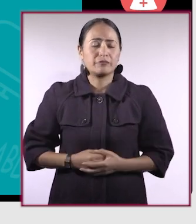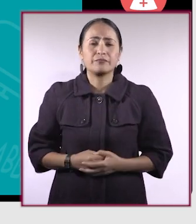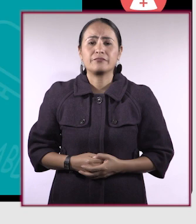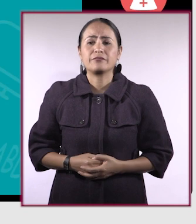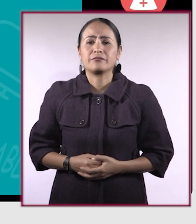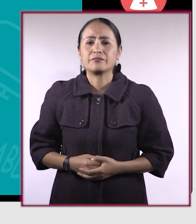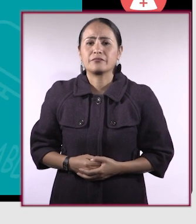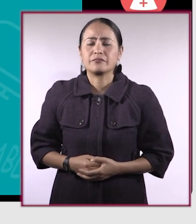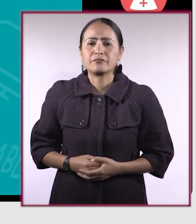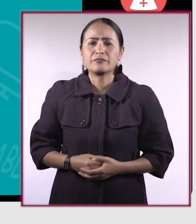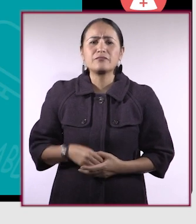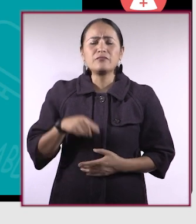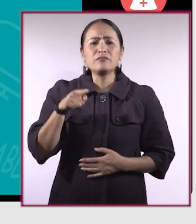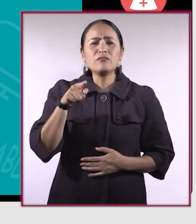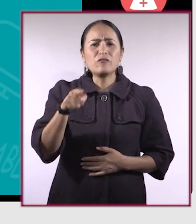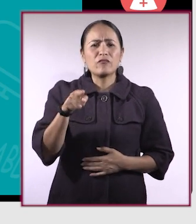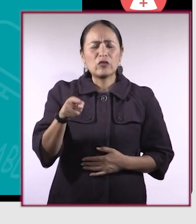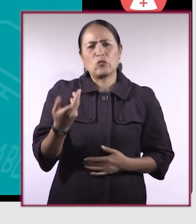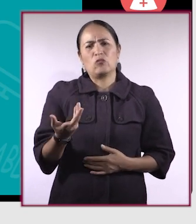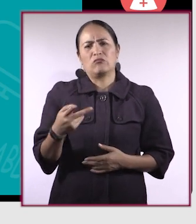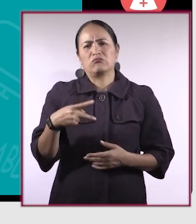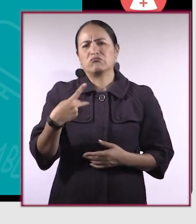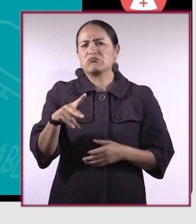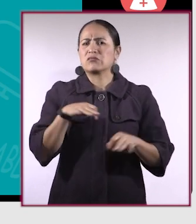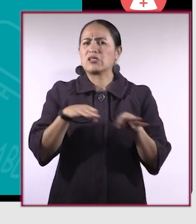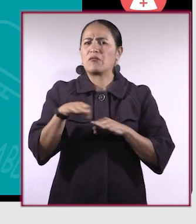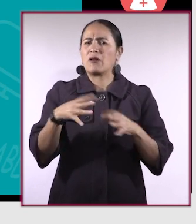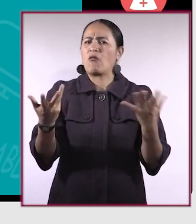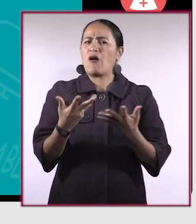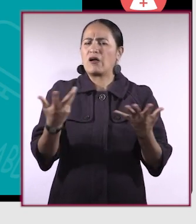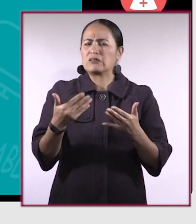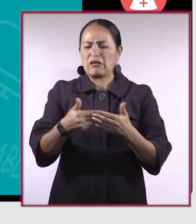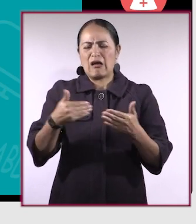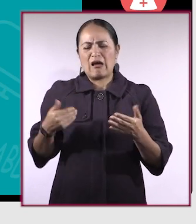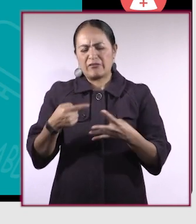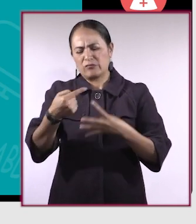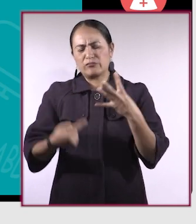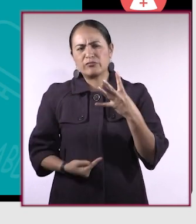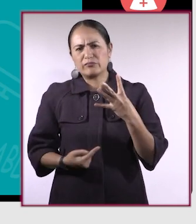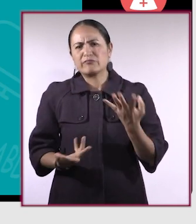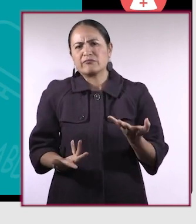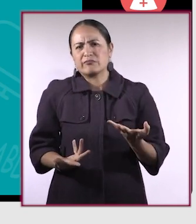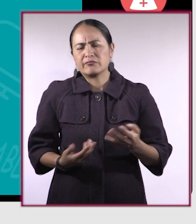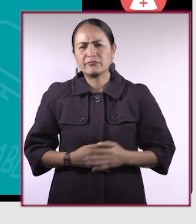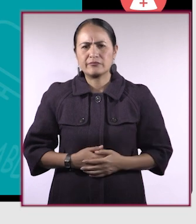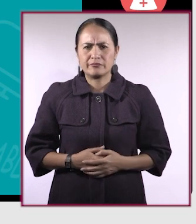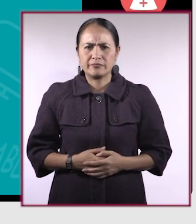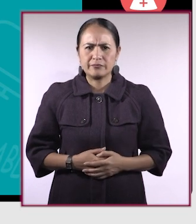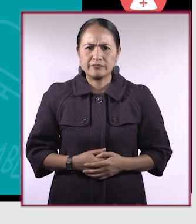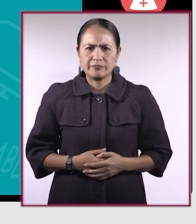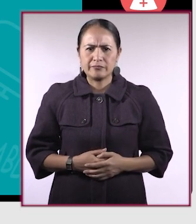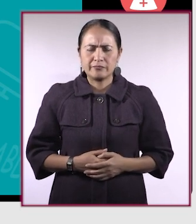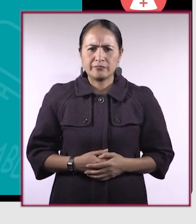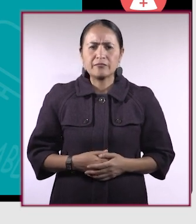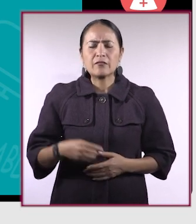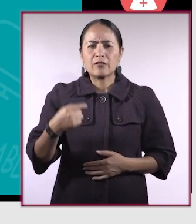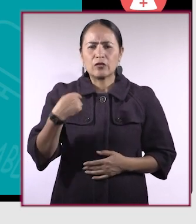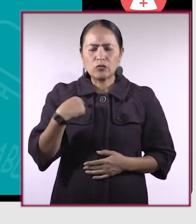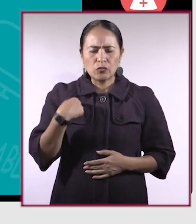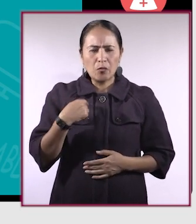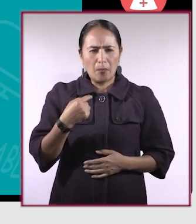preserven. ¿Cuáles son los aspectos que considera a la hora de hacer su trabajo? Sí, primero yo creo es